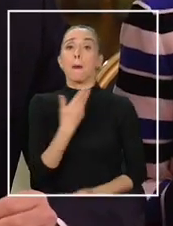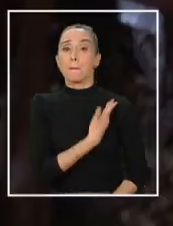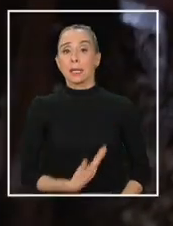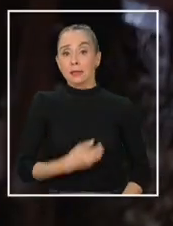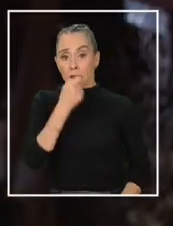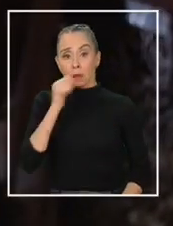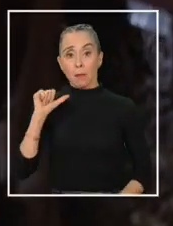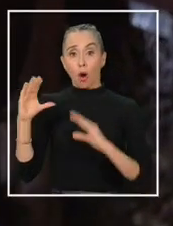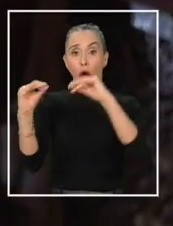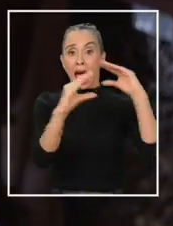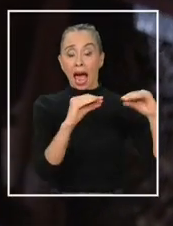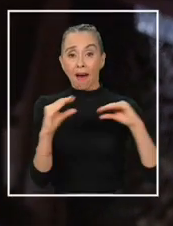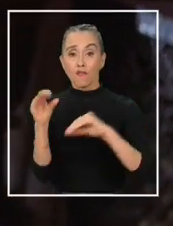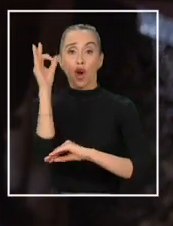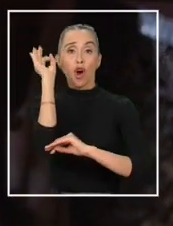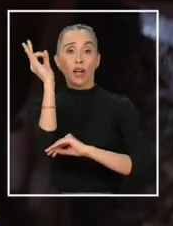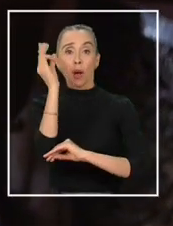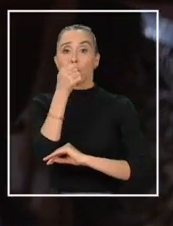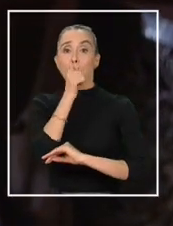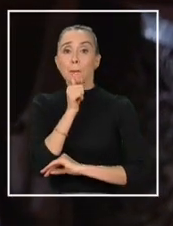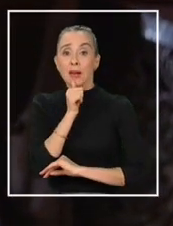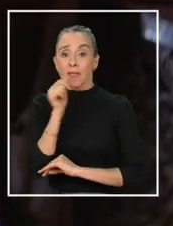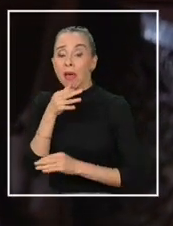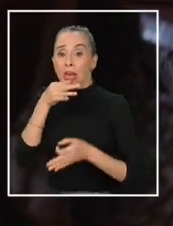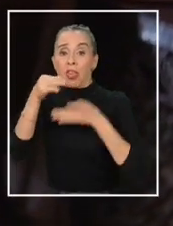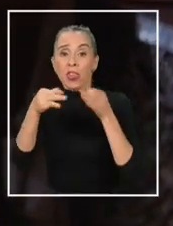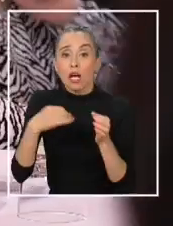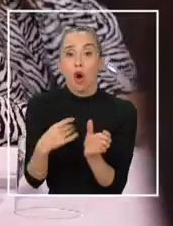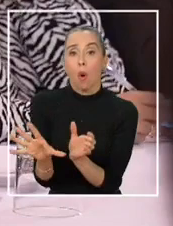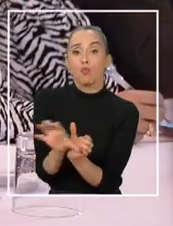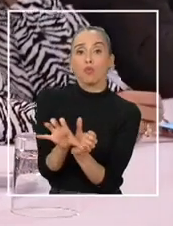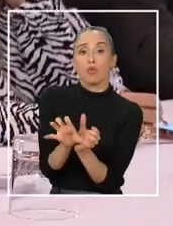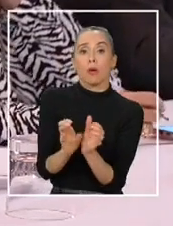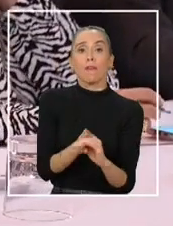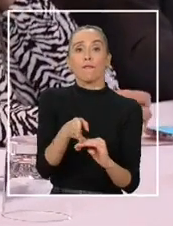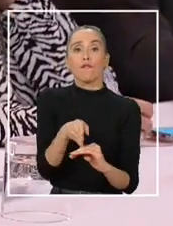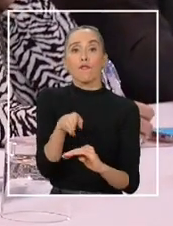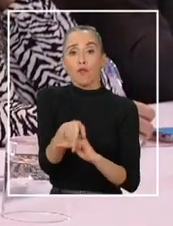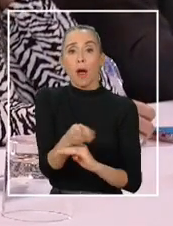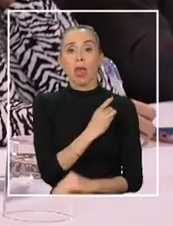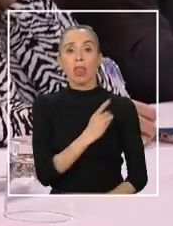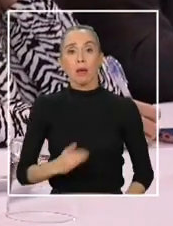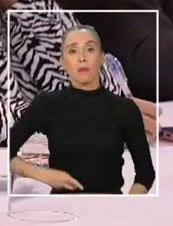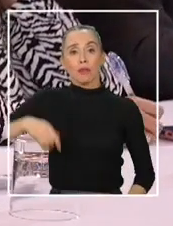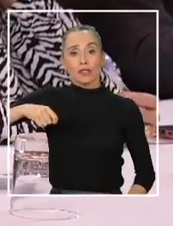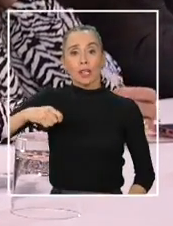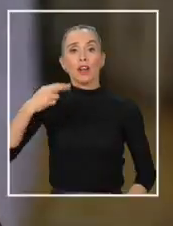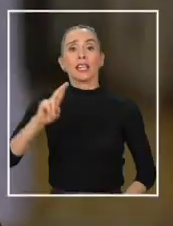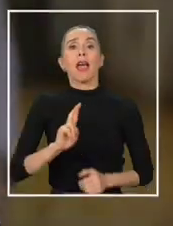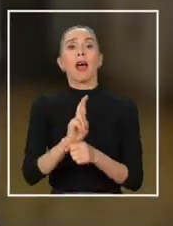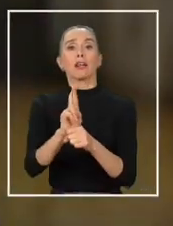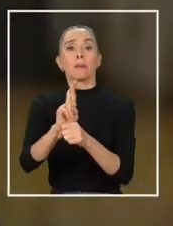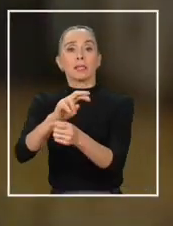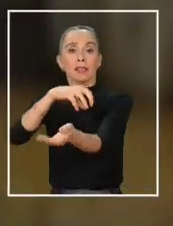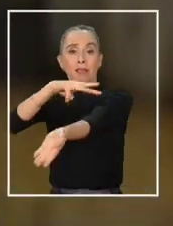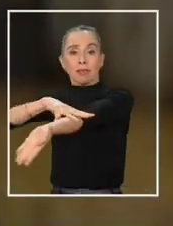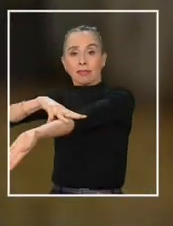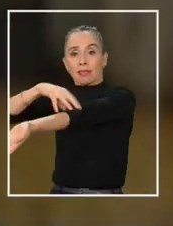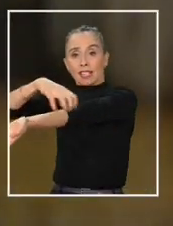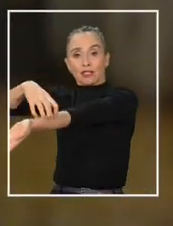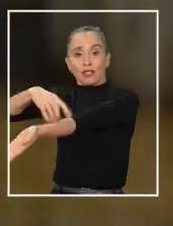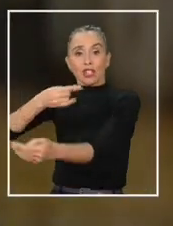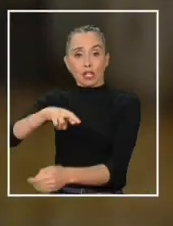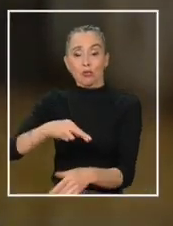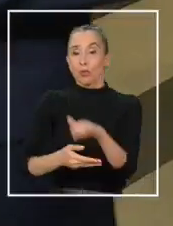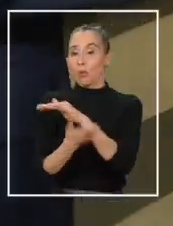presidente Boric formuladas en una reunión privada a la que asistieron los parlamentarios representantes de la macrozona sur el pasado martes en